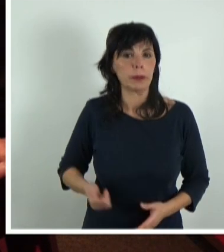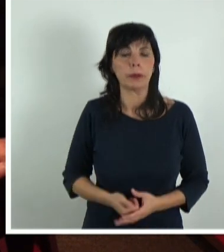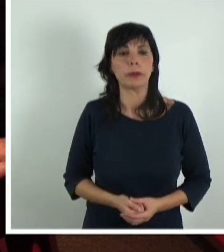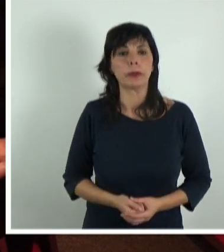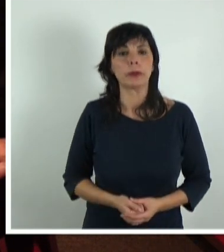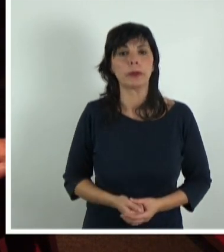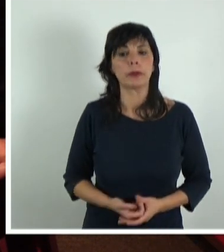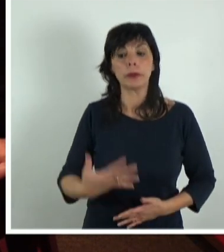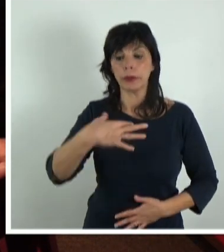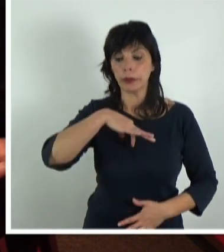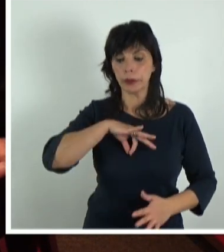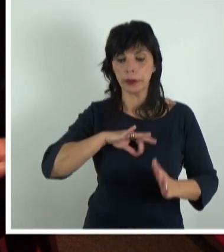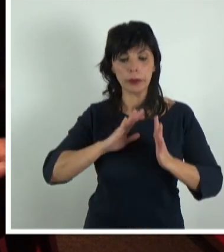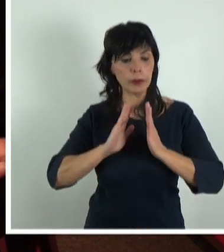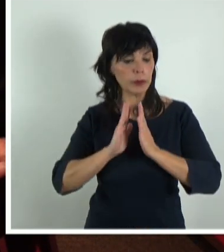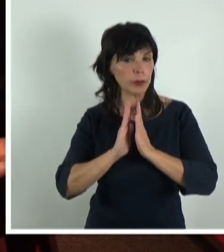que el Espíritu Santo,